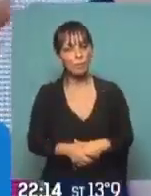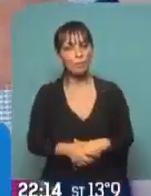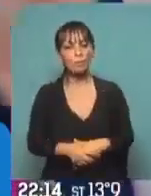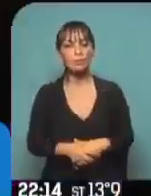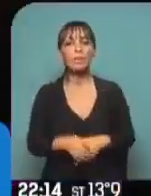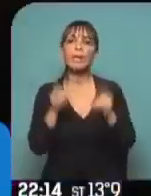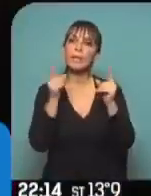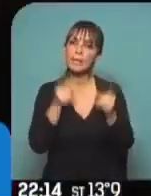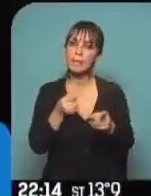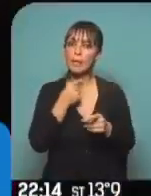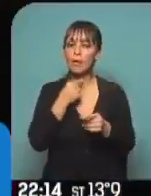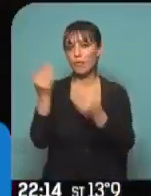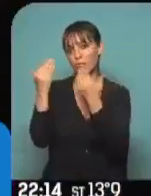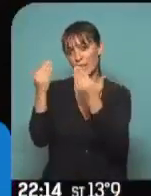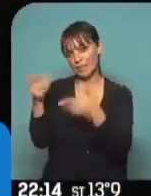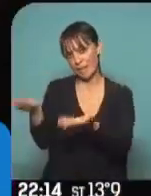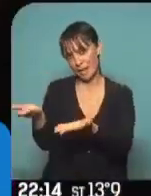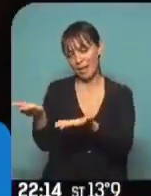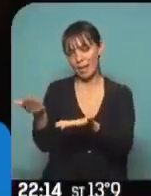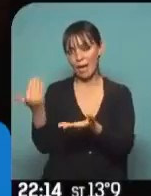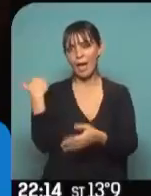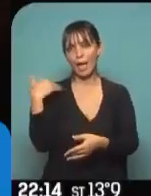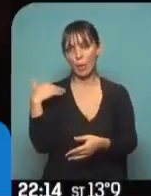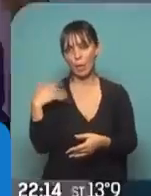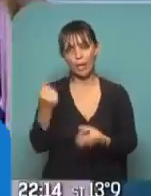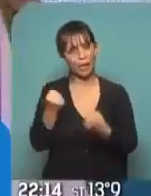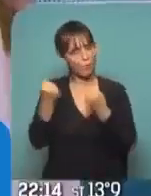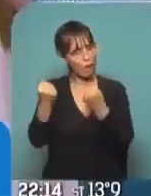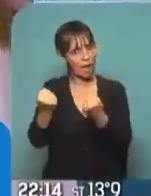aparte de felicitar a María Eugenia por el esfuerzo